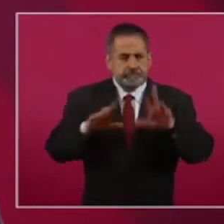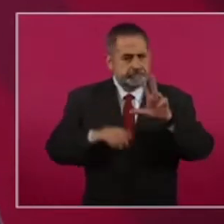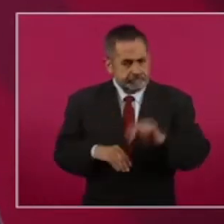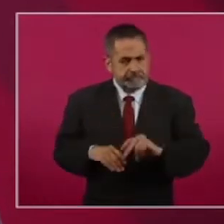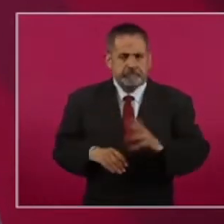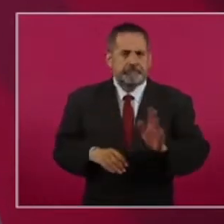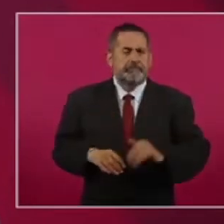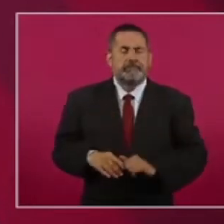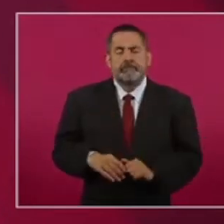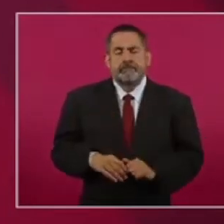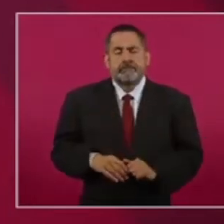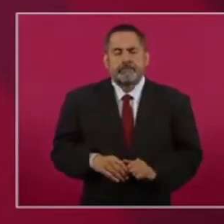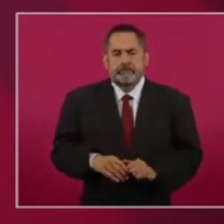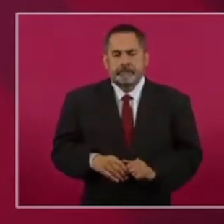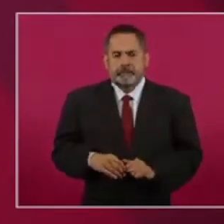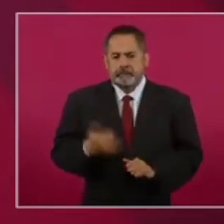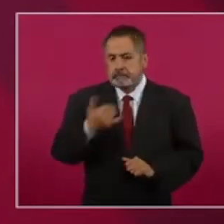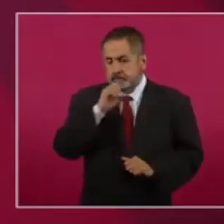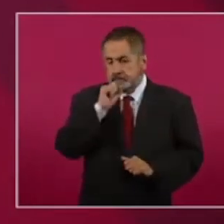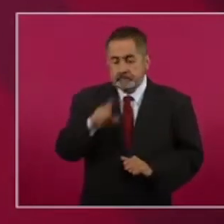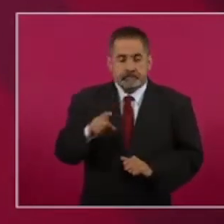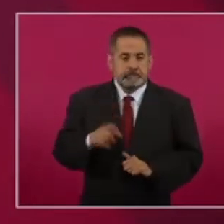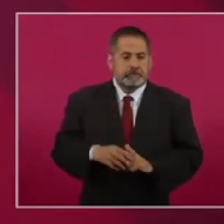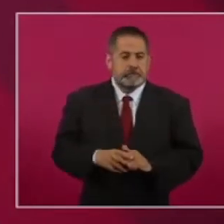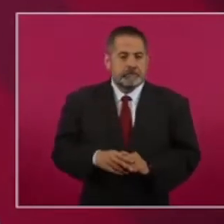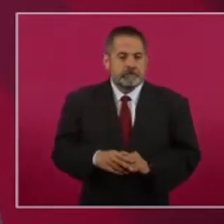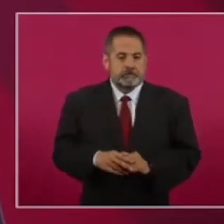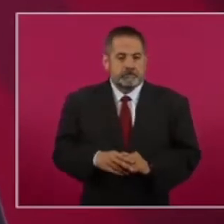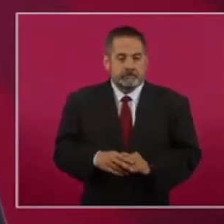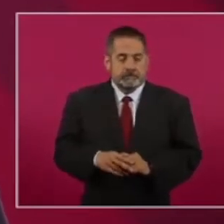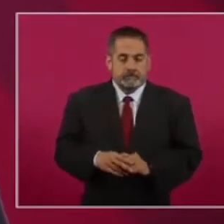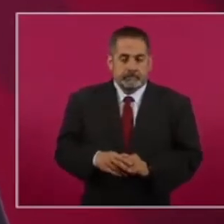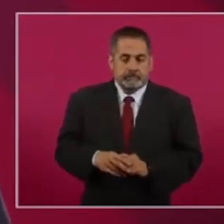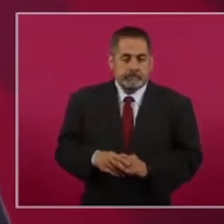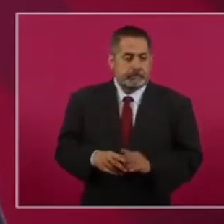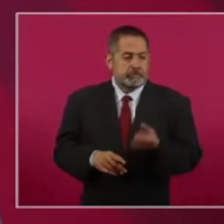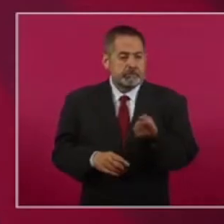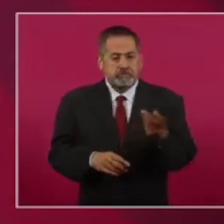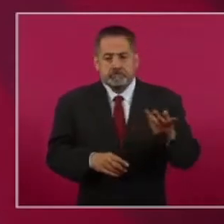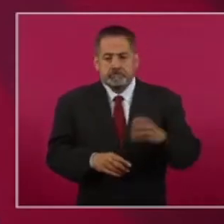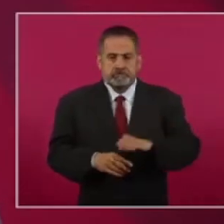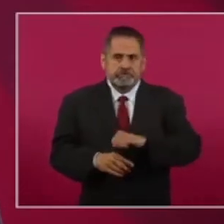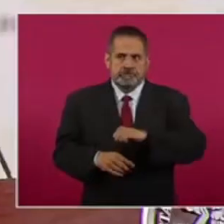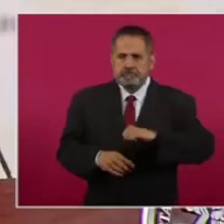corrupción. Y hay resistencias,